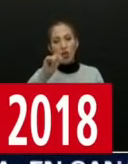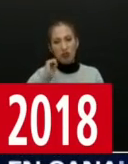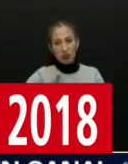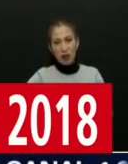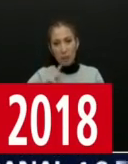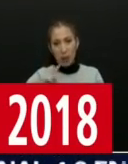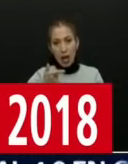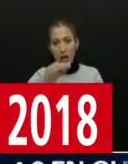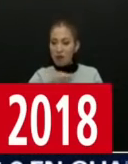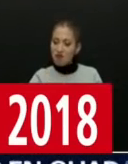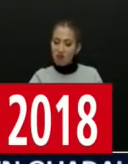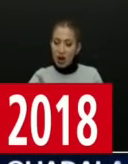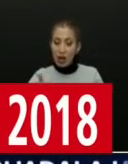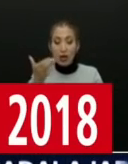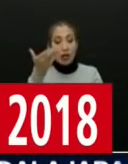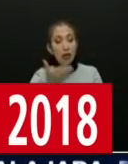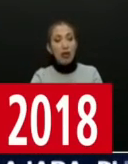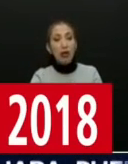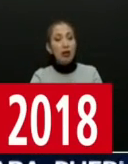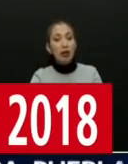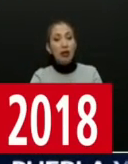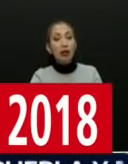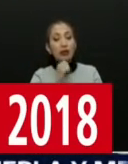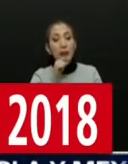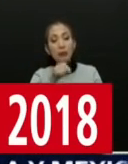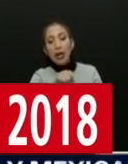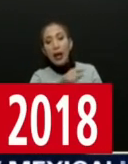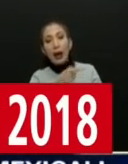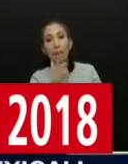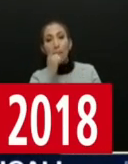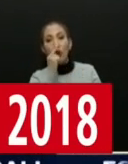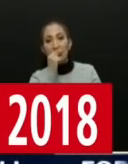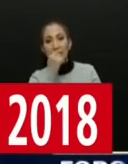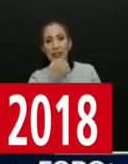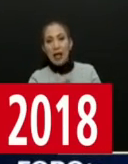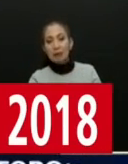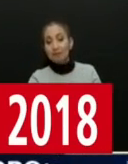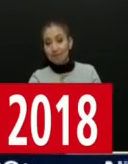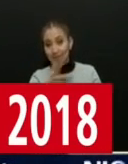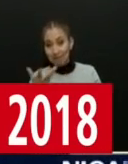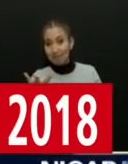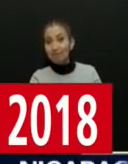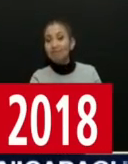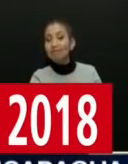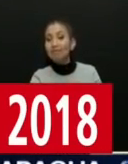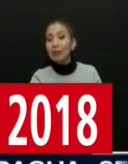y se castigó a los agentes judiciales.